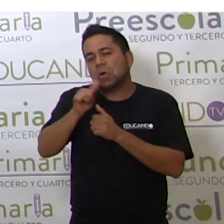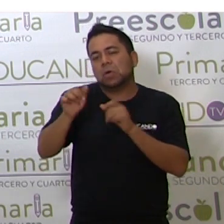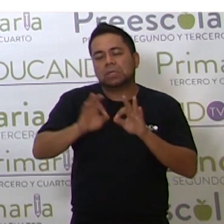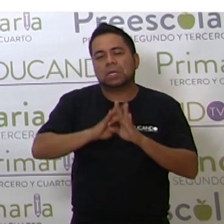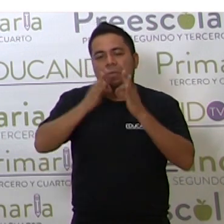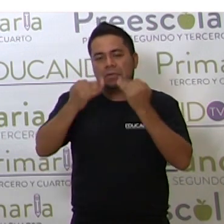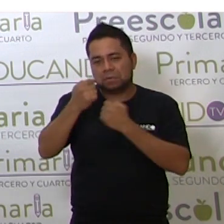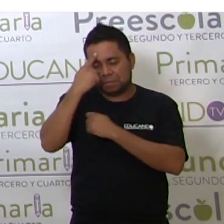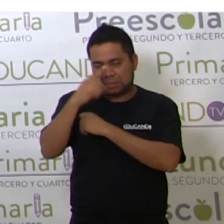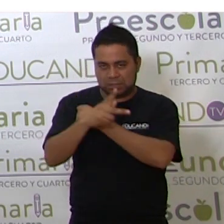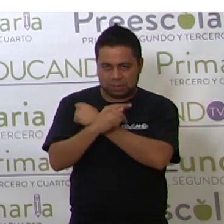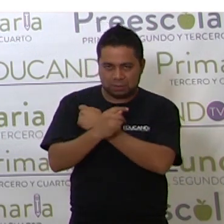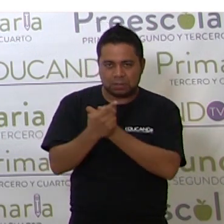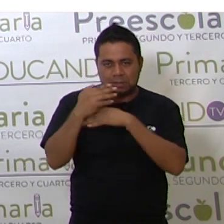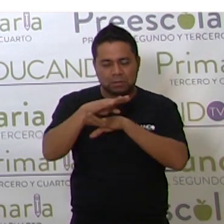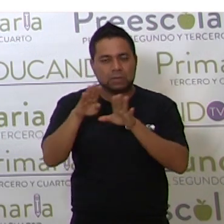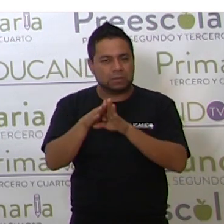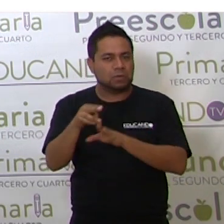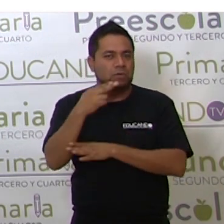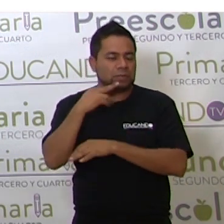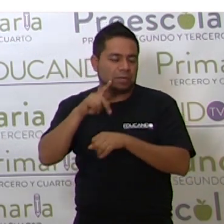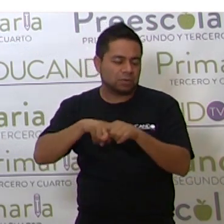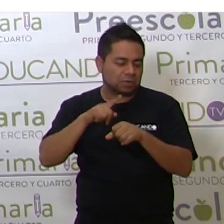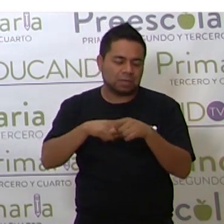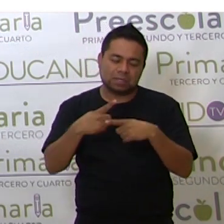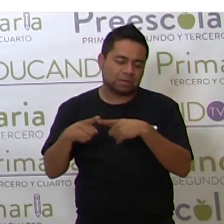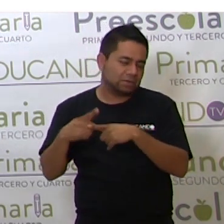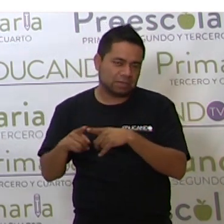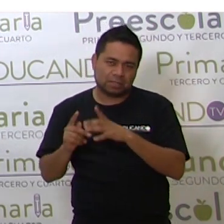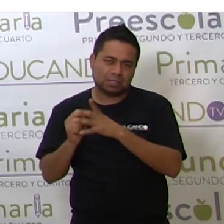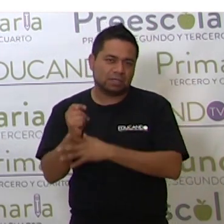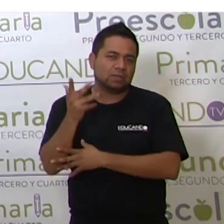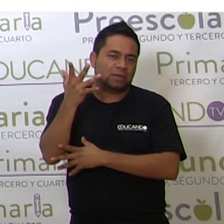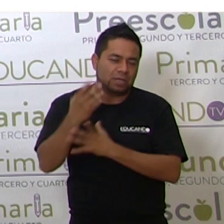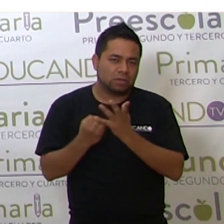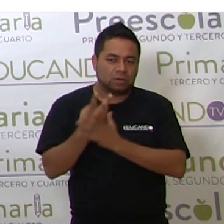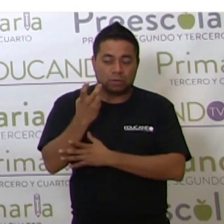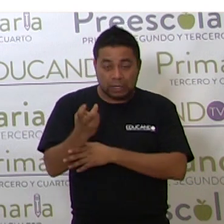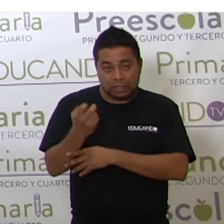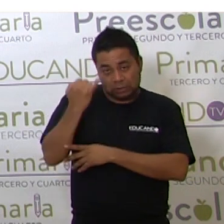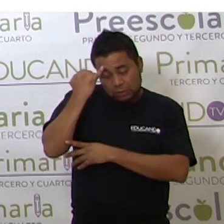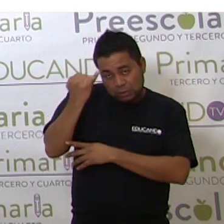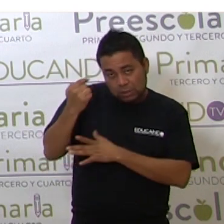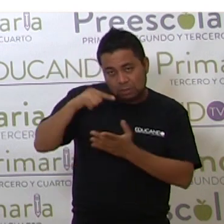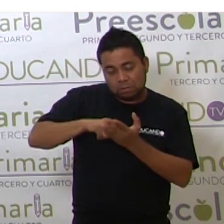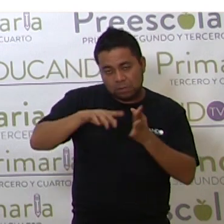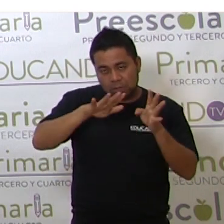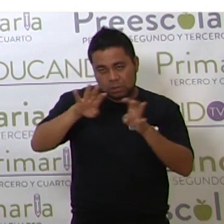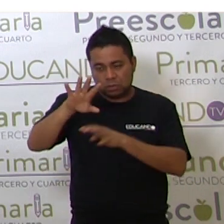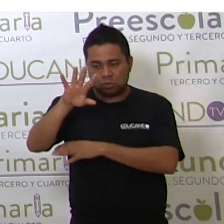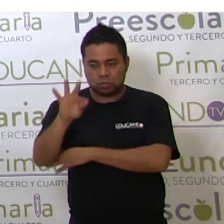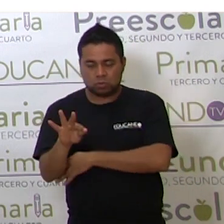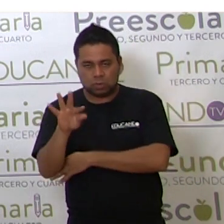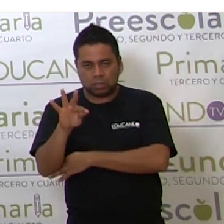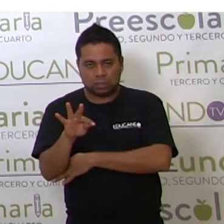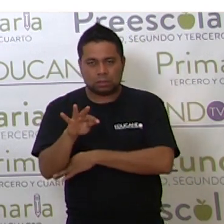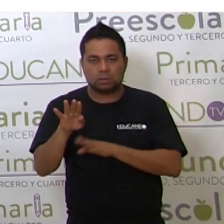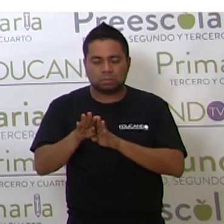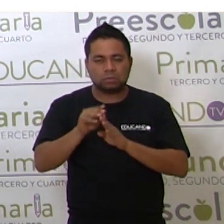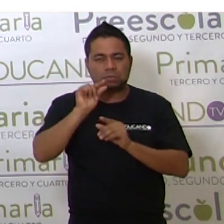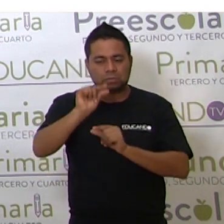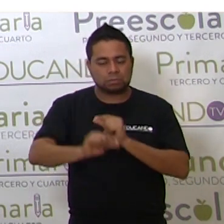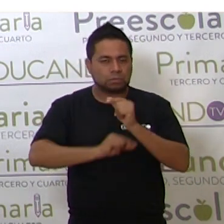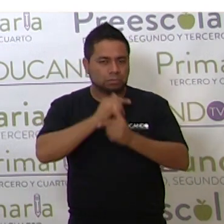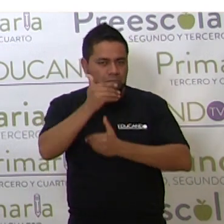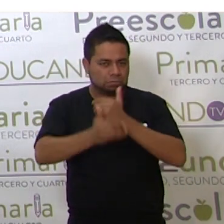la televisión en cuanto al uso de los colores bien esto surge en 1940 y así poco a poco